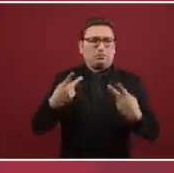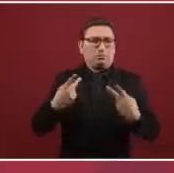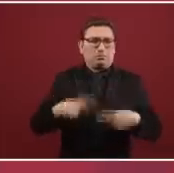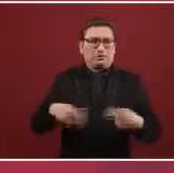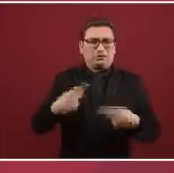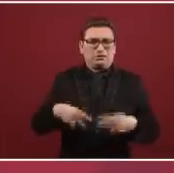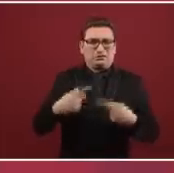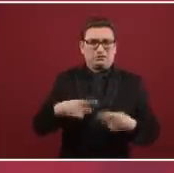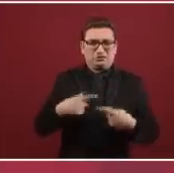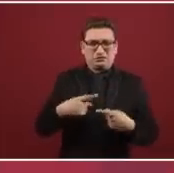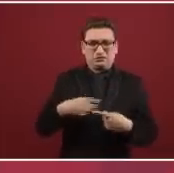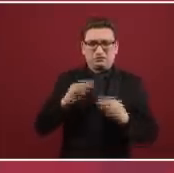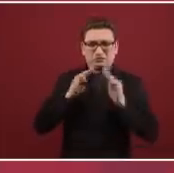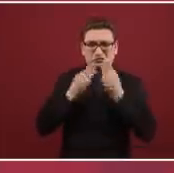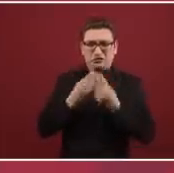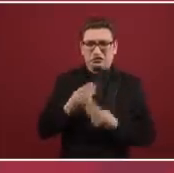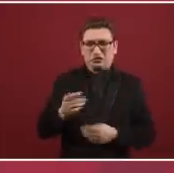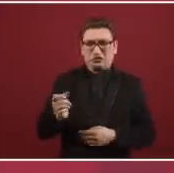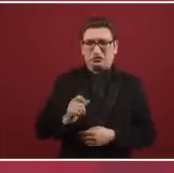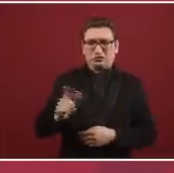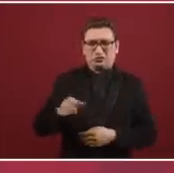personalidades de la delincuencia,